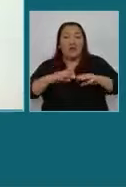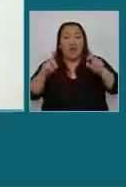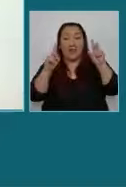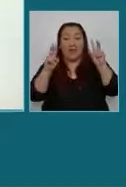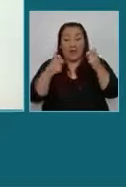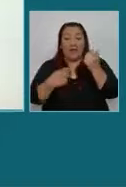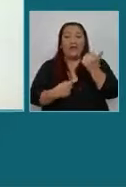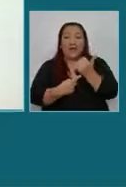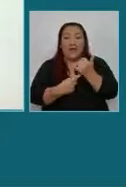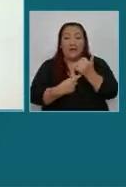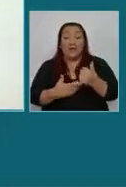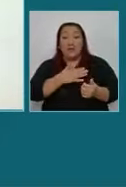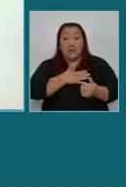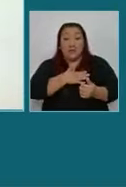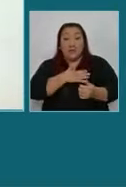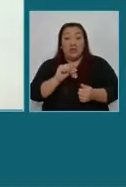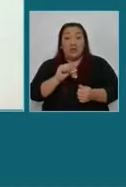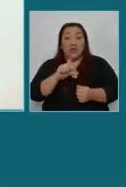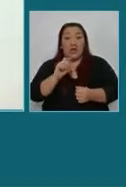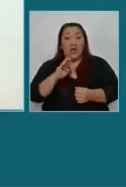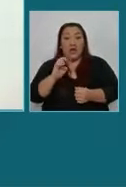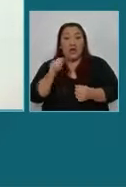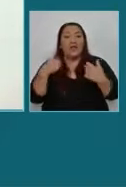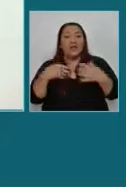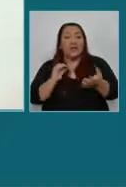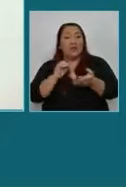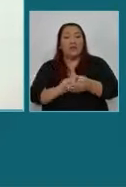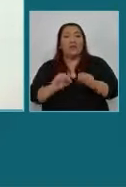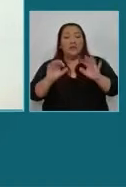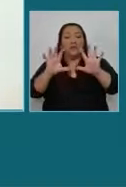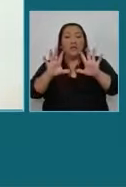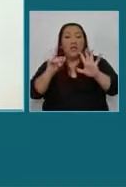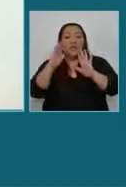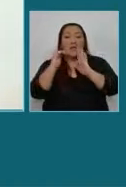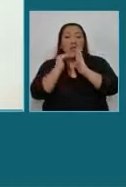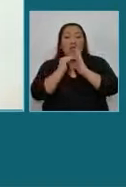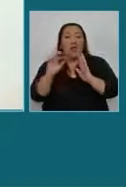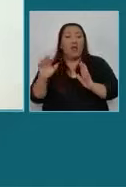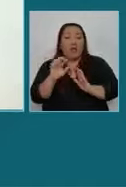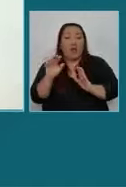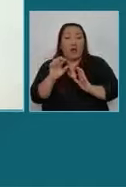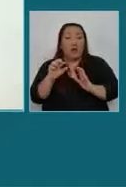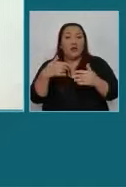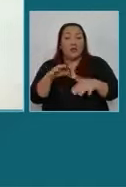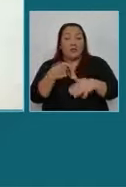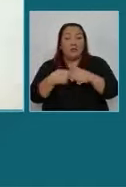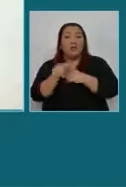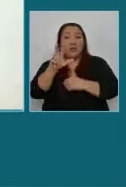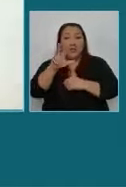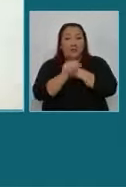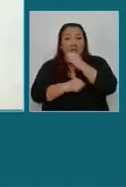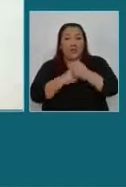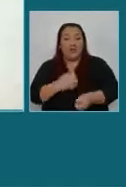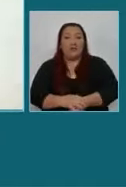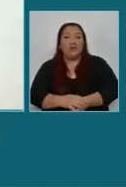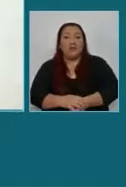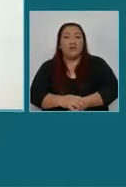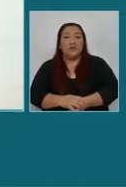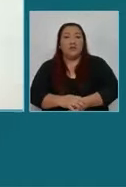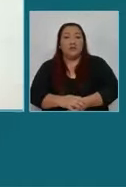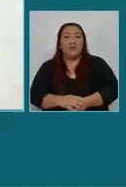Desde Globant hemos comprometido 10 millones de dólares a invertir en estas startups en los próximos 3 años. Vamos a